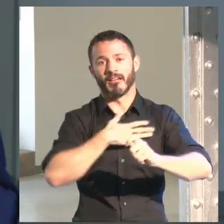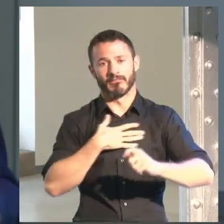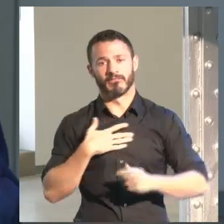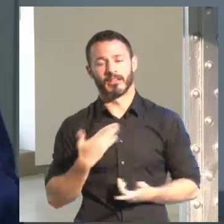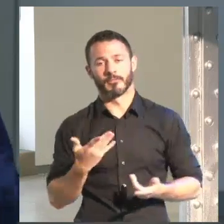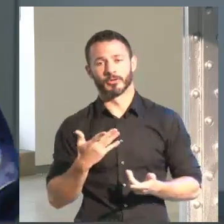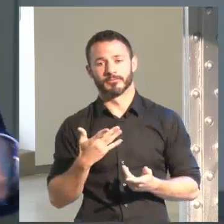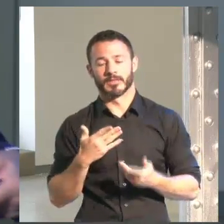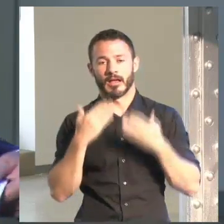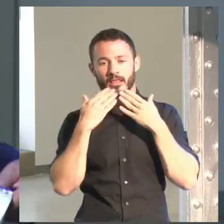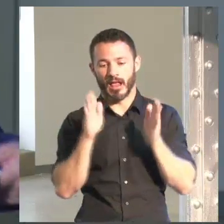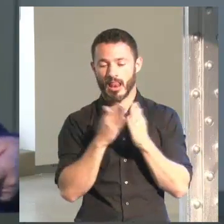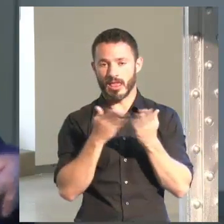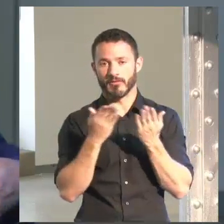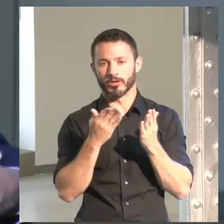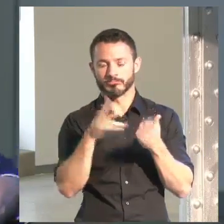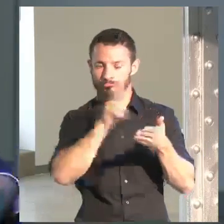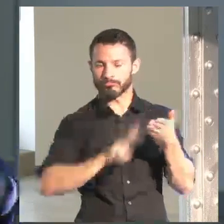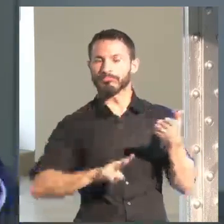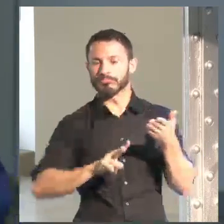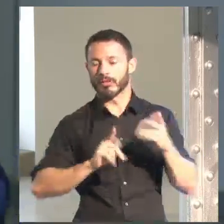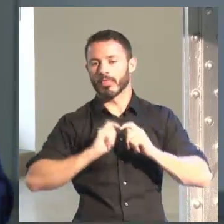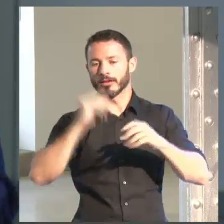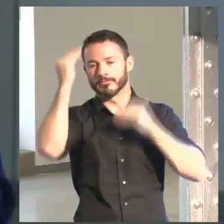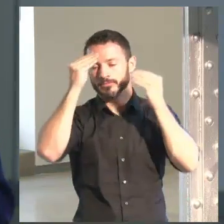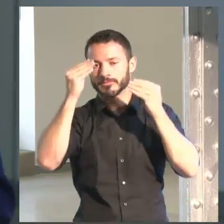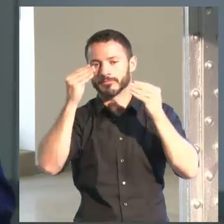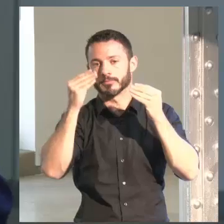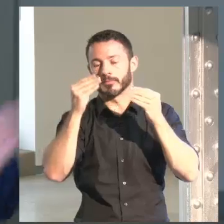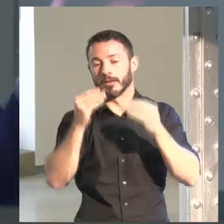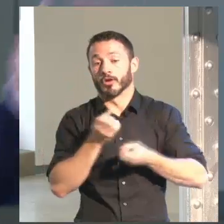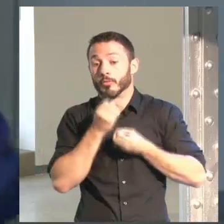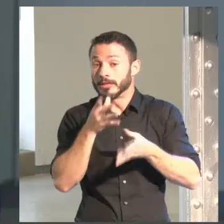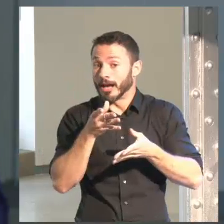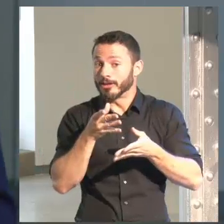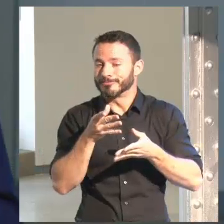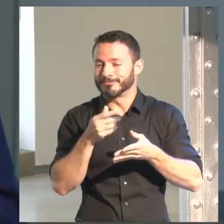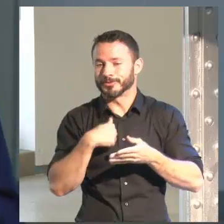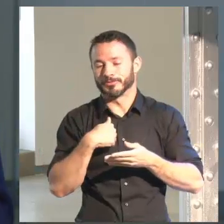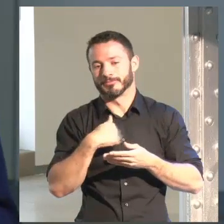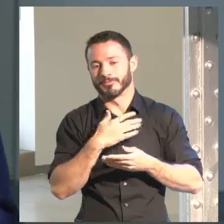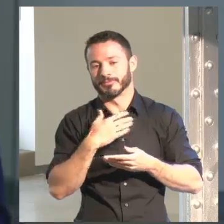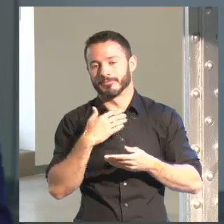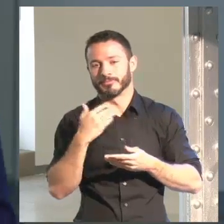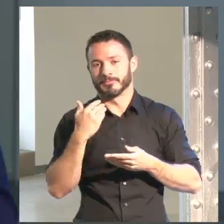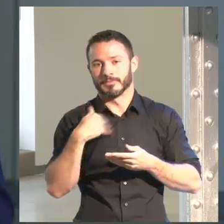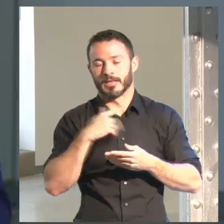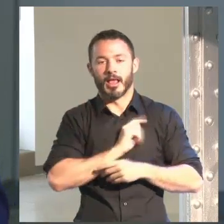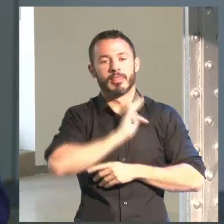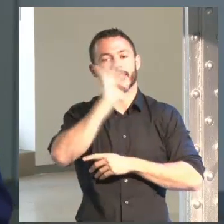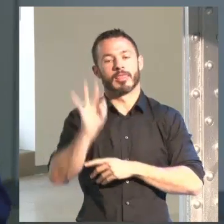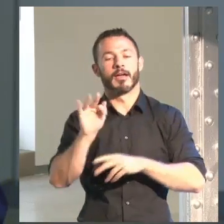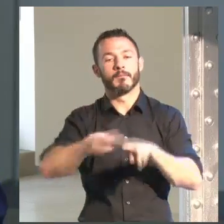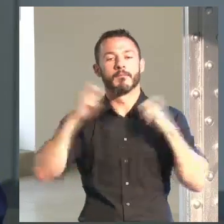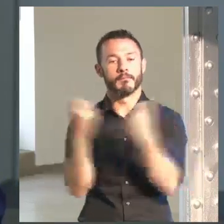este libro, y con ese comentario les dejo para pasar a la mesa redonda, donde